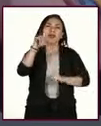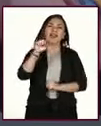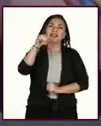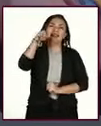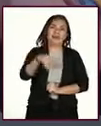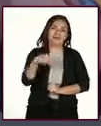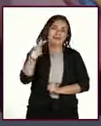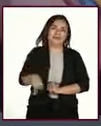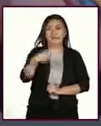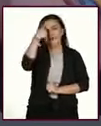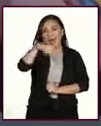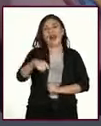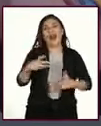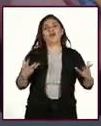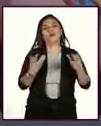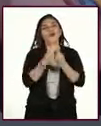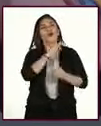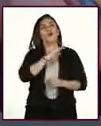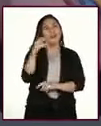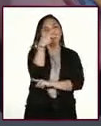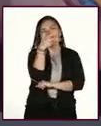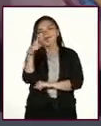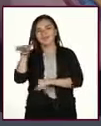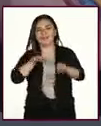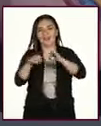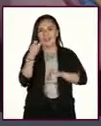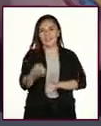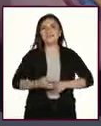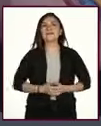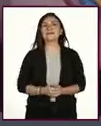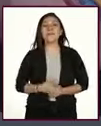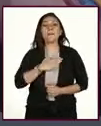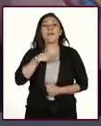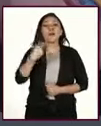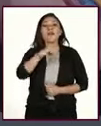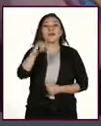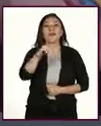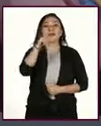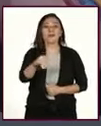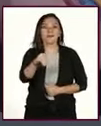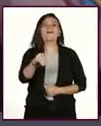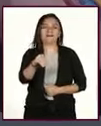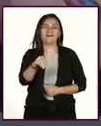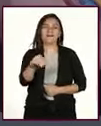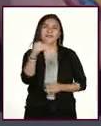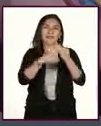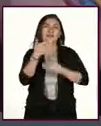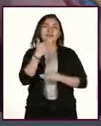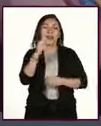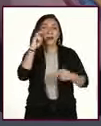señas mexicana por hacer posible esta transmisión. Yo soy Julieta Mendoza, pásenla muy bien, nos vemos muy pronto.